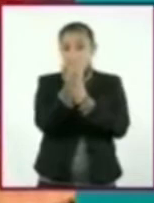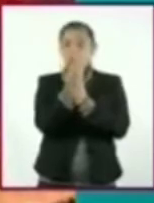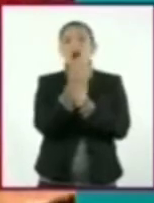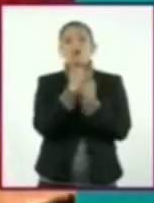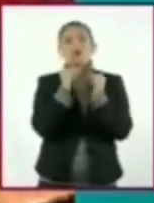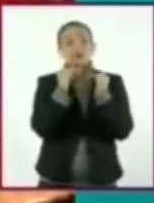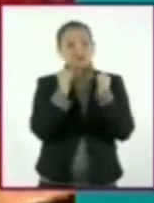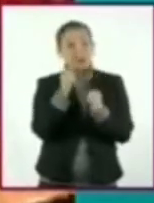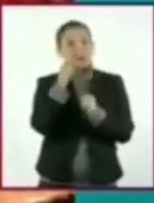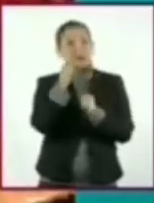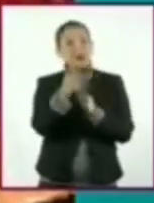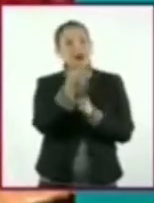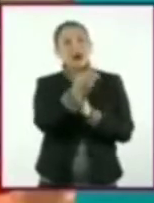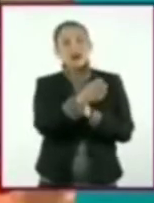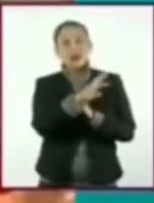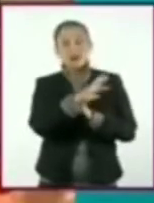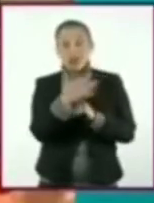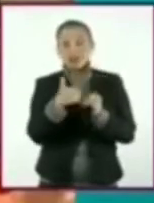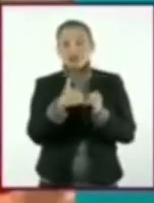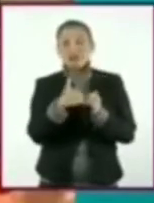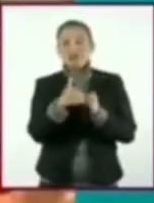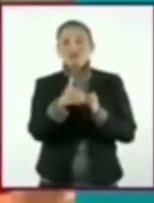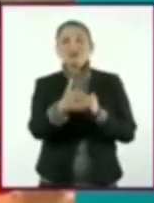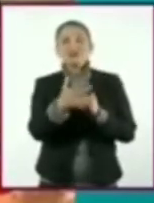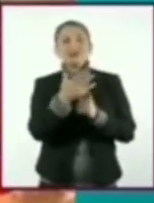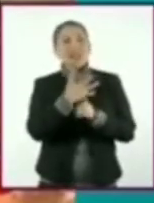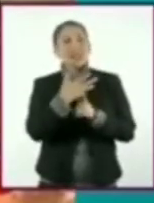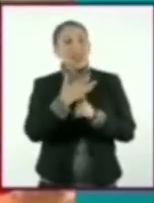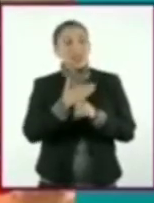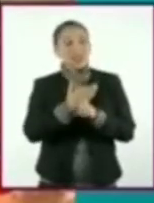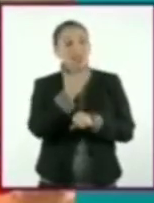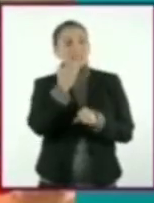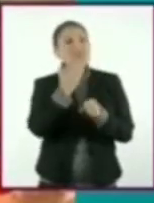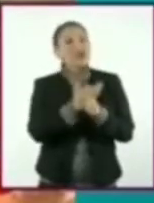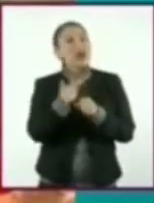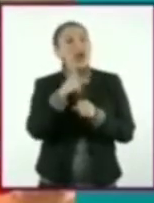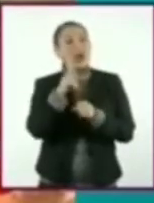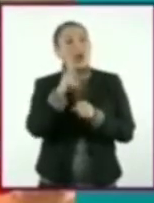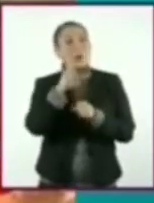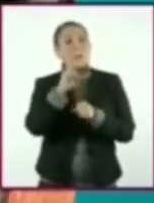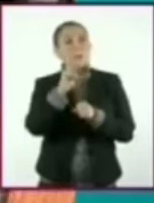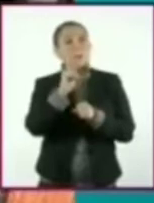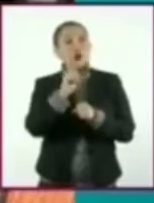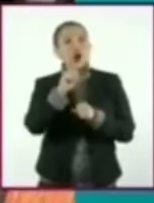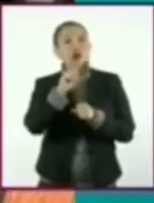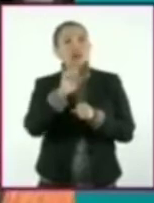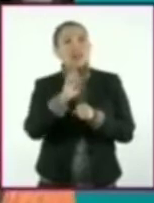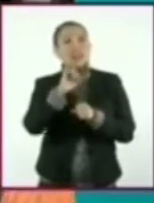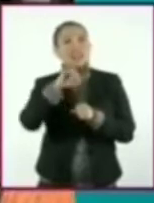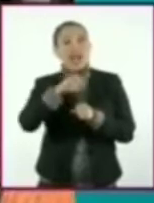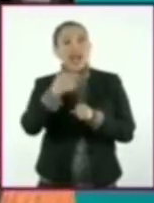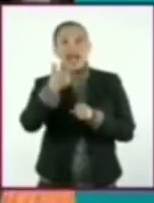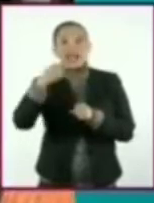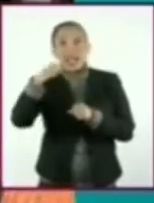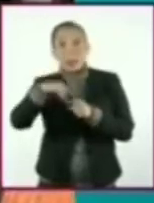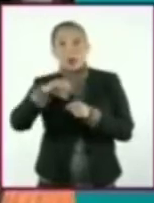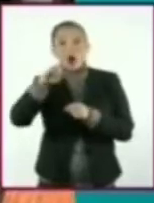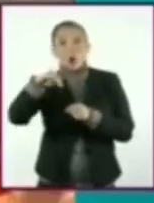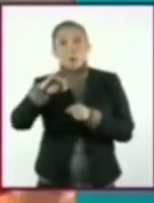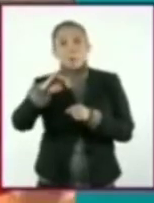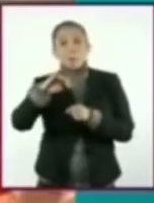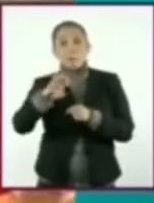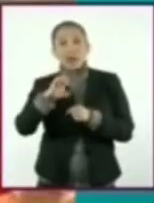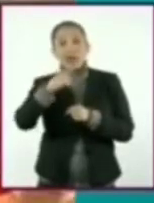puedo asegurar que con esto ya tienes bastante de proteína, bastante de hemp, bastante de omega